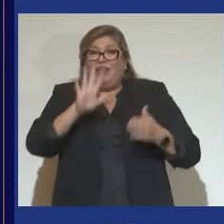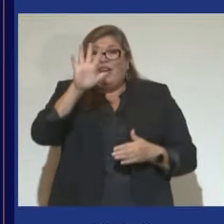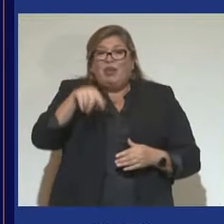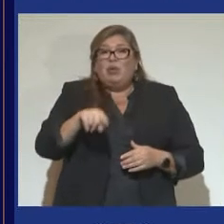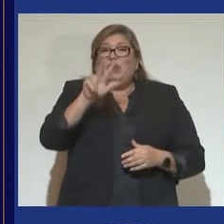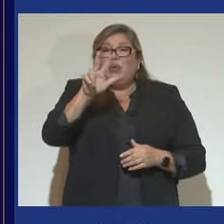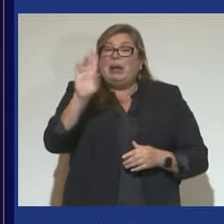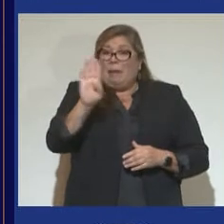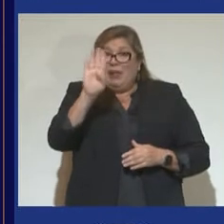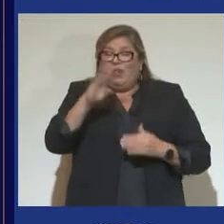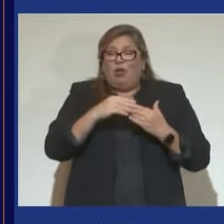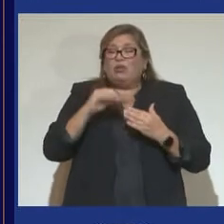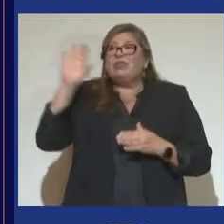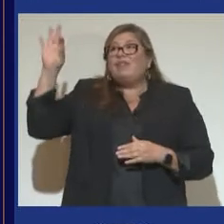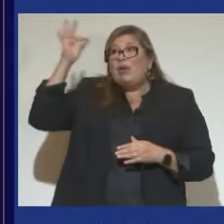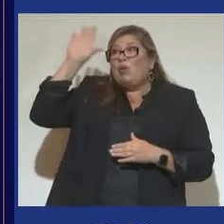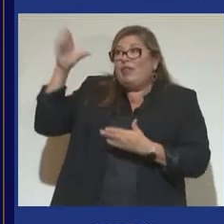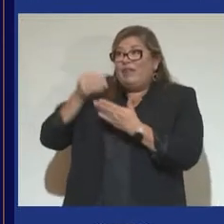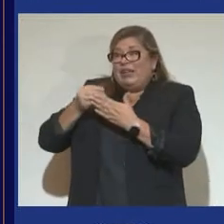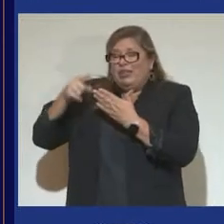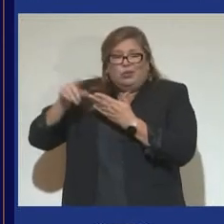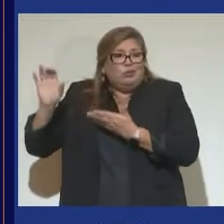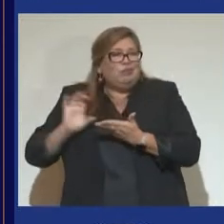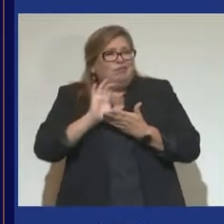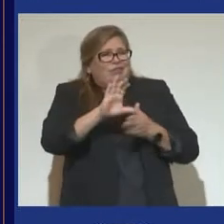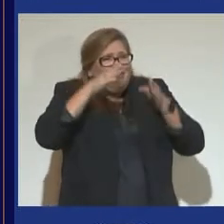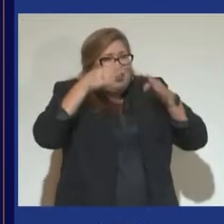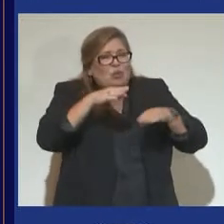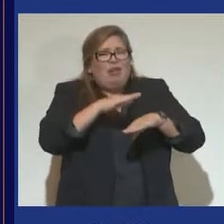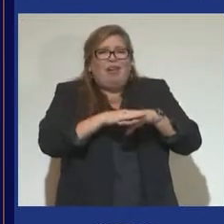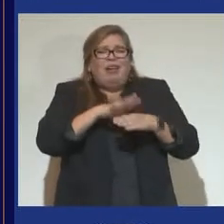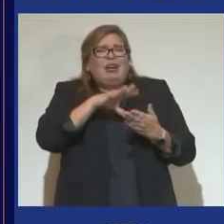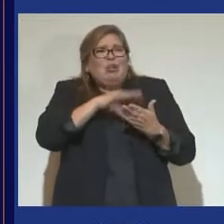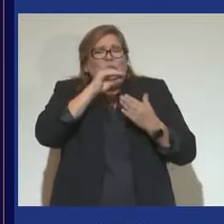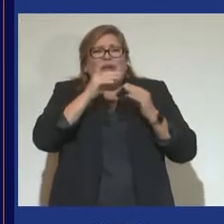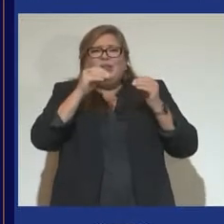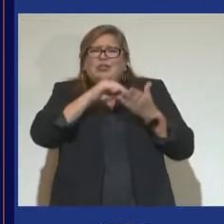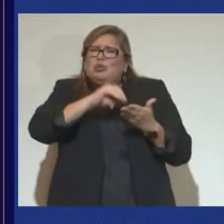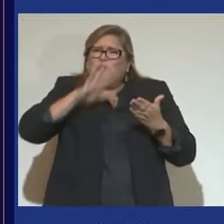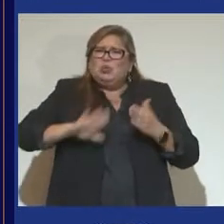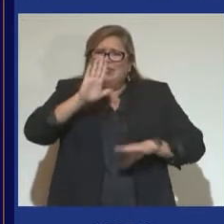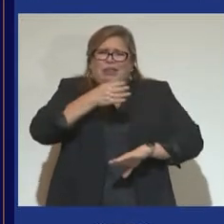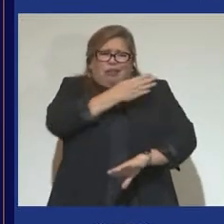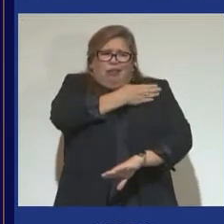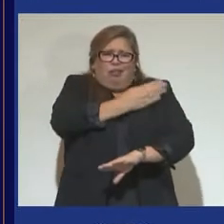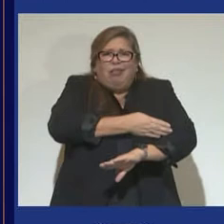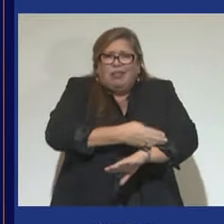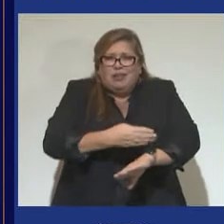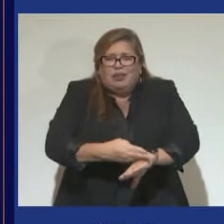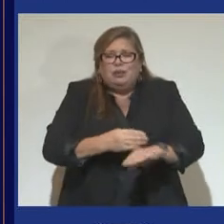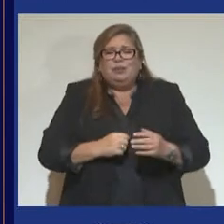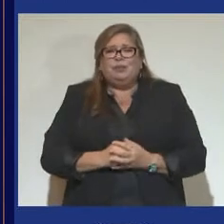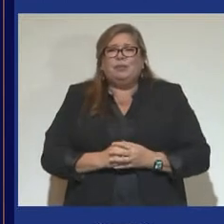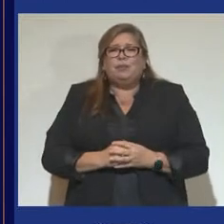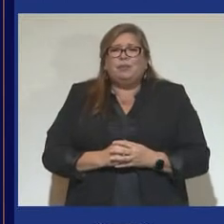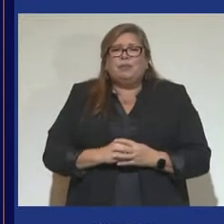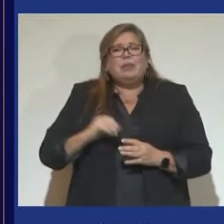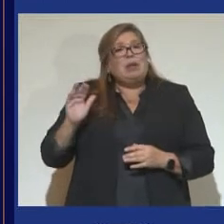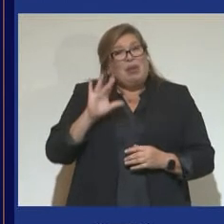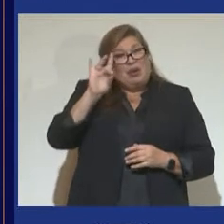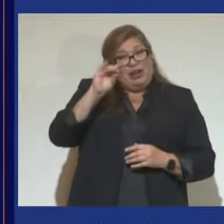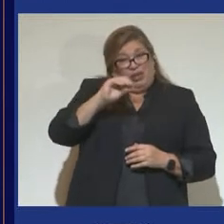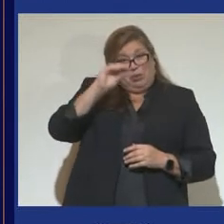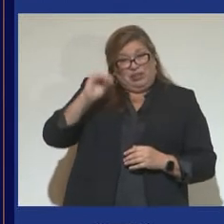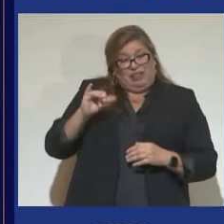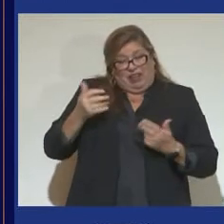5.3 mil millones de dólares de fondos federales para resolver problemas de aprendizaje y